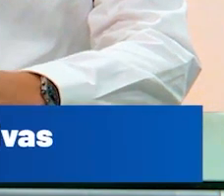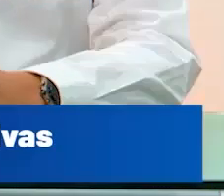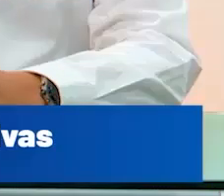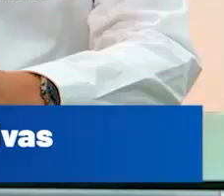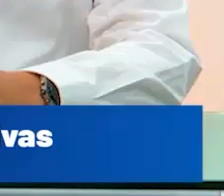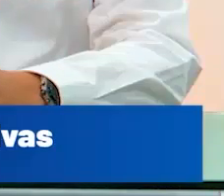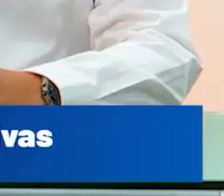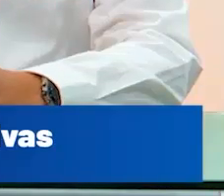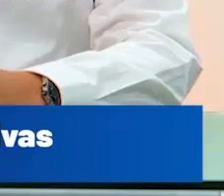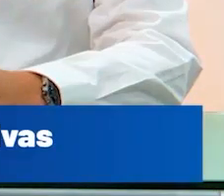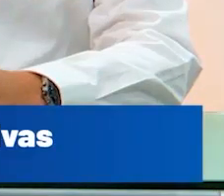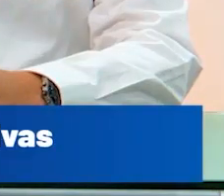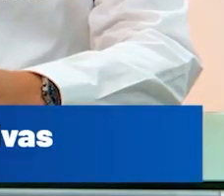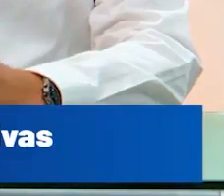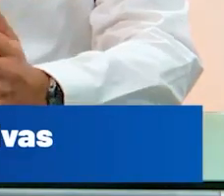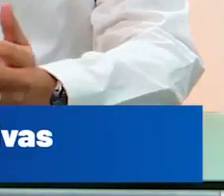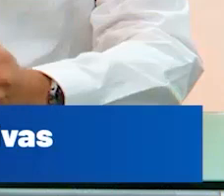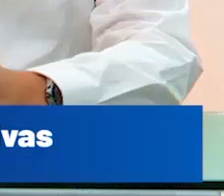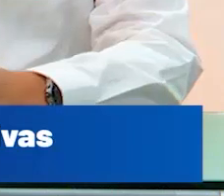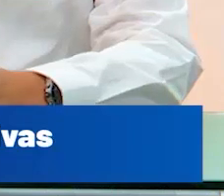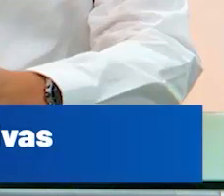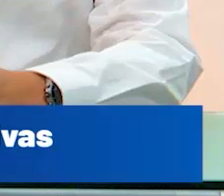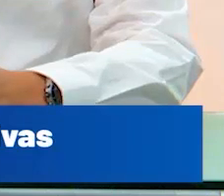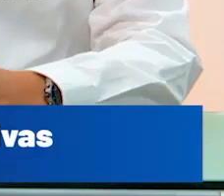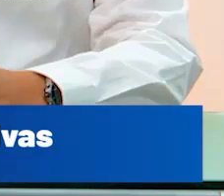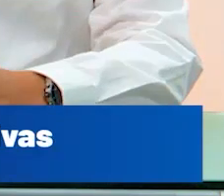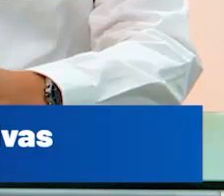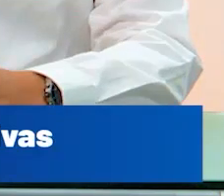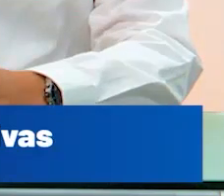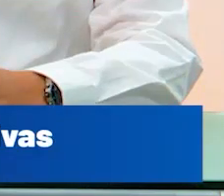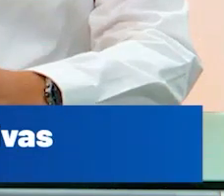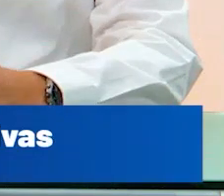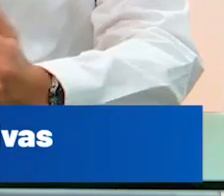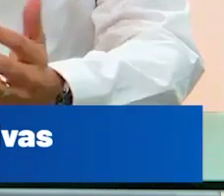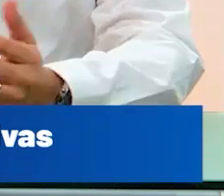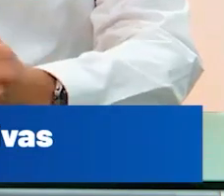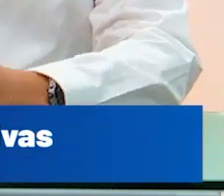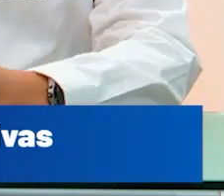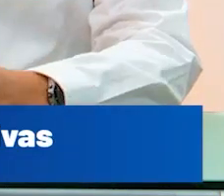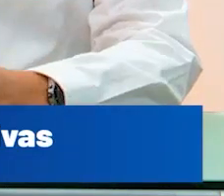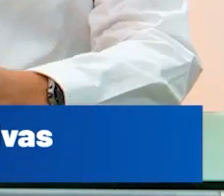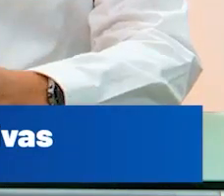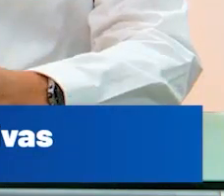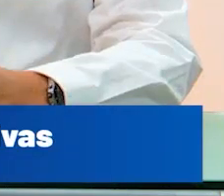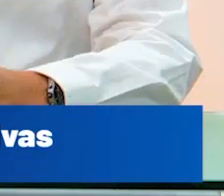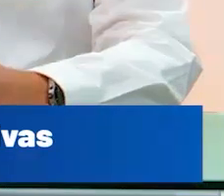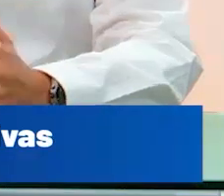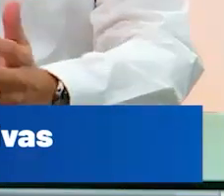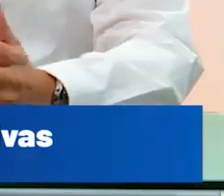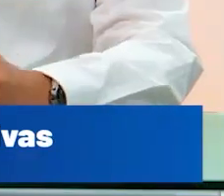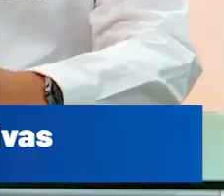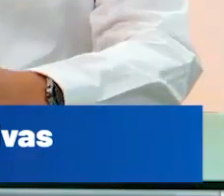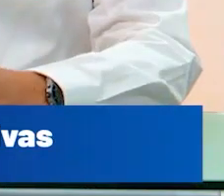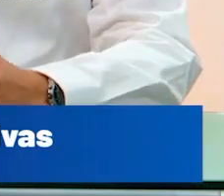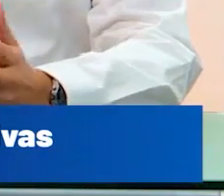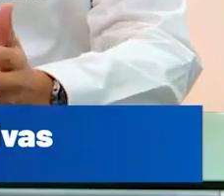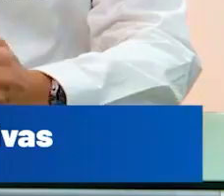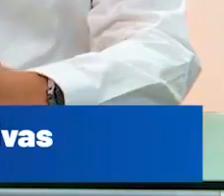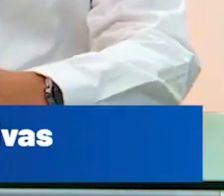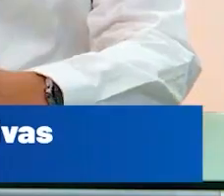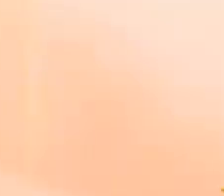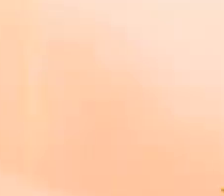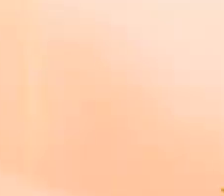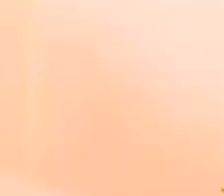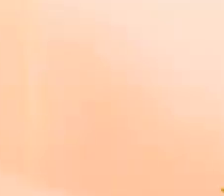Buenas tardes. A continuación, les daremos a conocer el parte médico del comportamiento del COVID-19 en el estado de Yucatán. Doctor